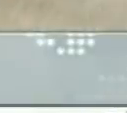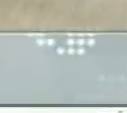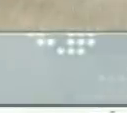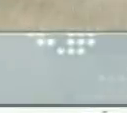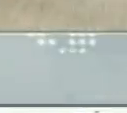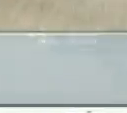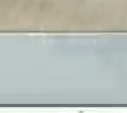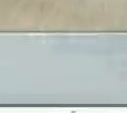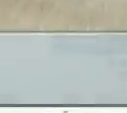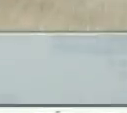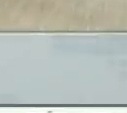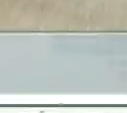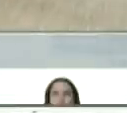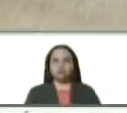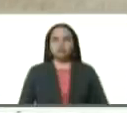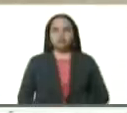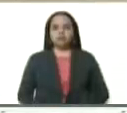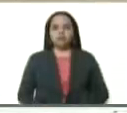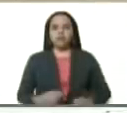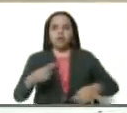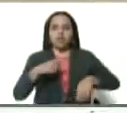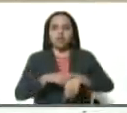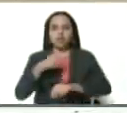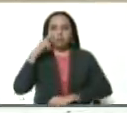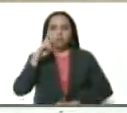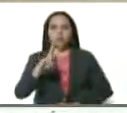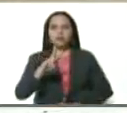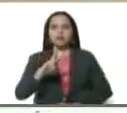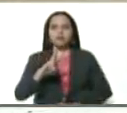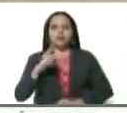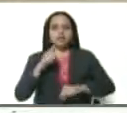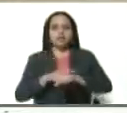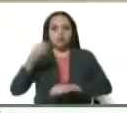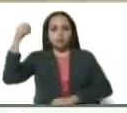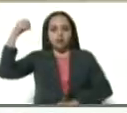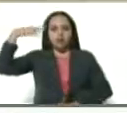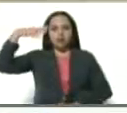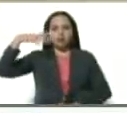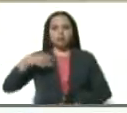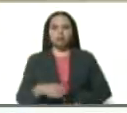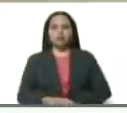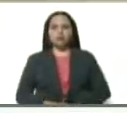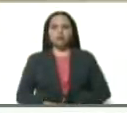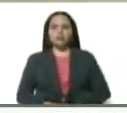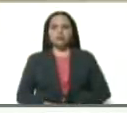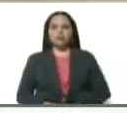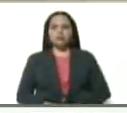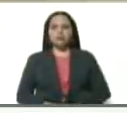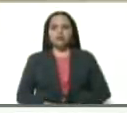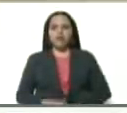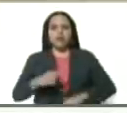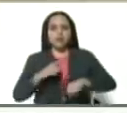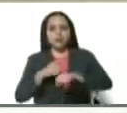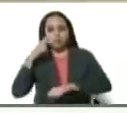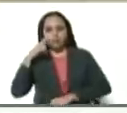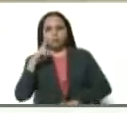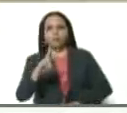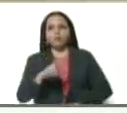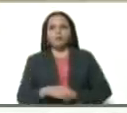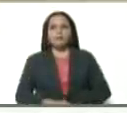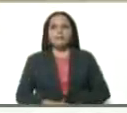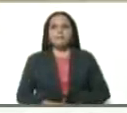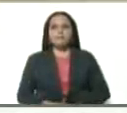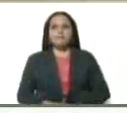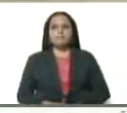De ver, es tiempo de la luz, tiempo de la luz, el tiempo de ver,